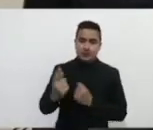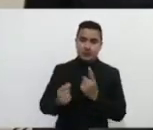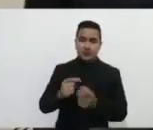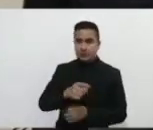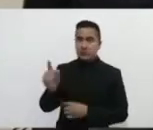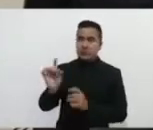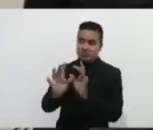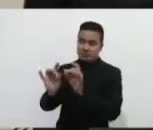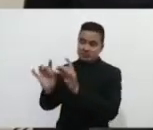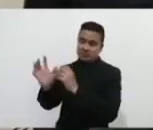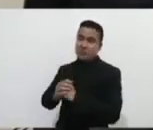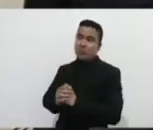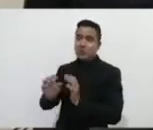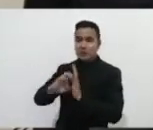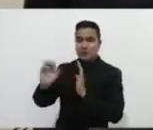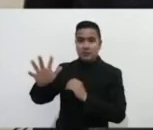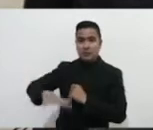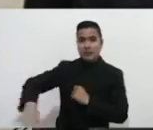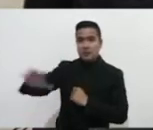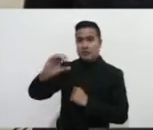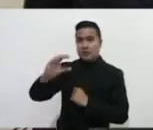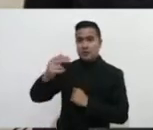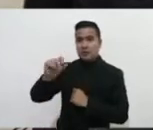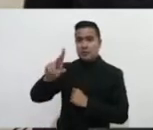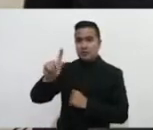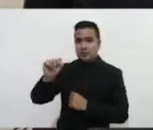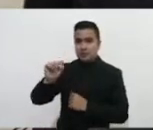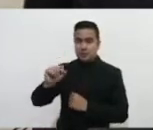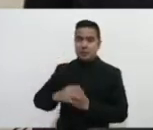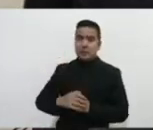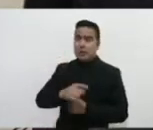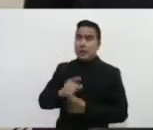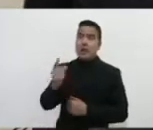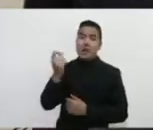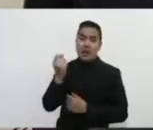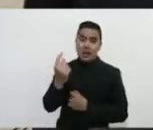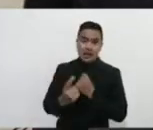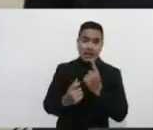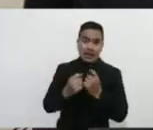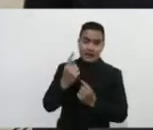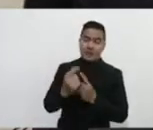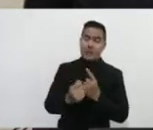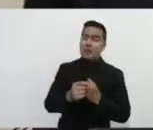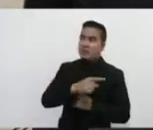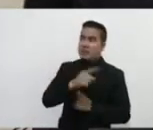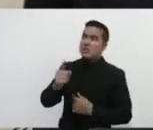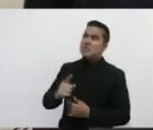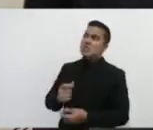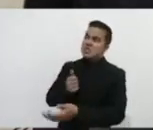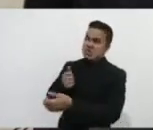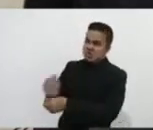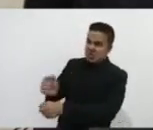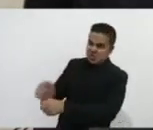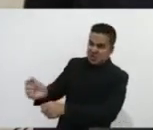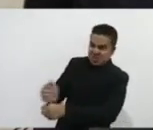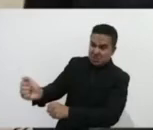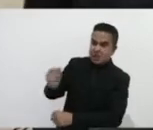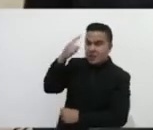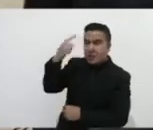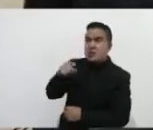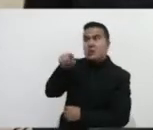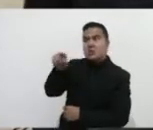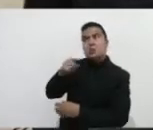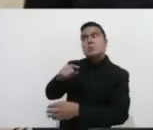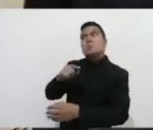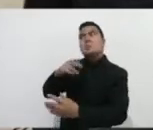en el estado de Chiapas, donde algunas de las presidentas estaban amenazándola para que renunciara, tratándola de llegar